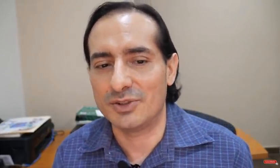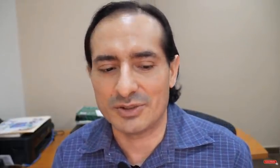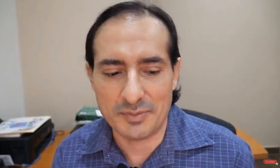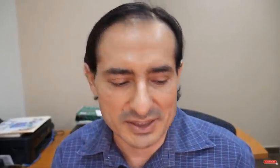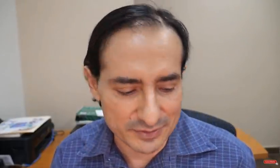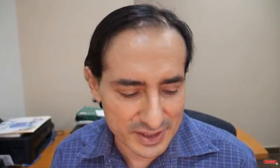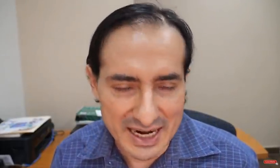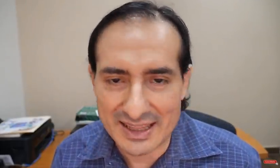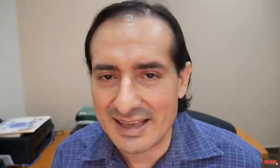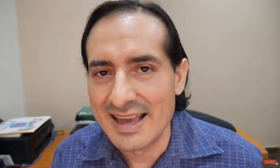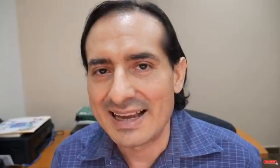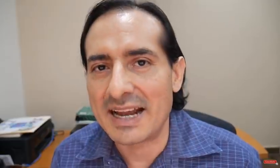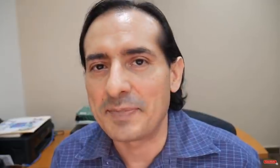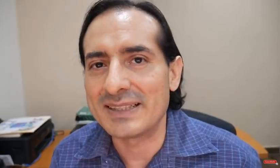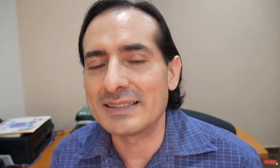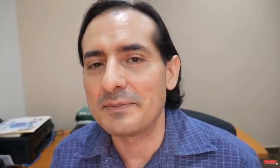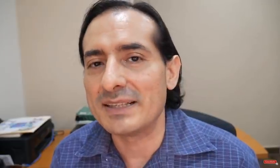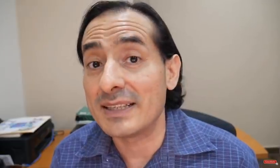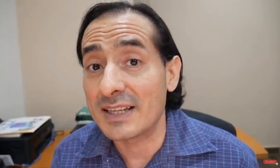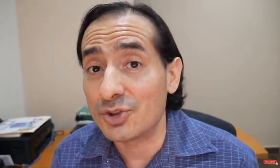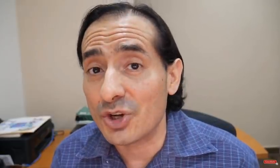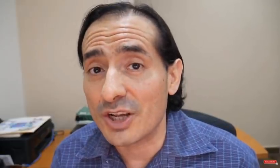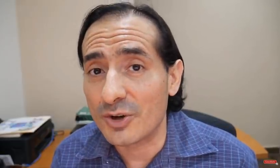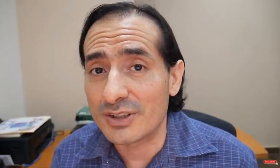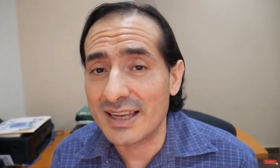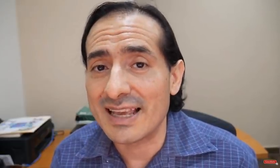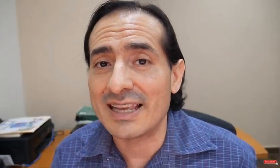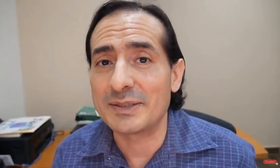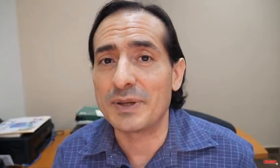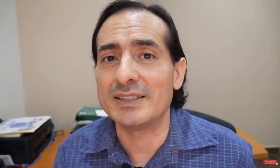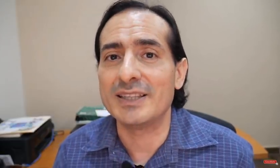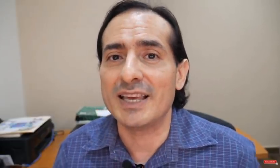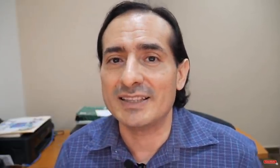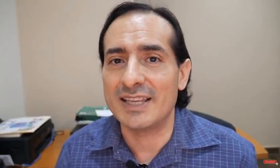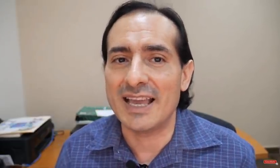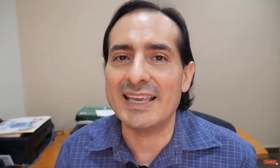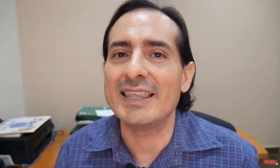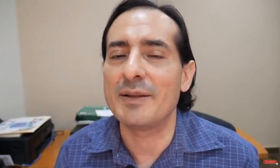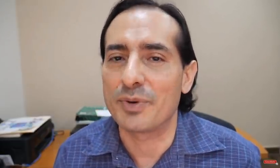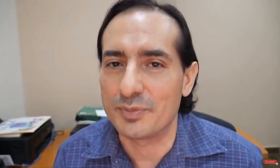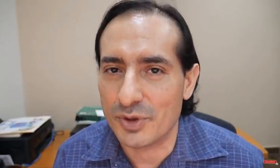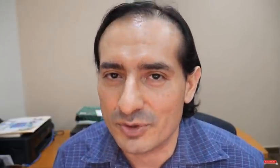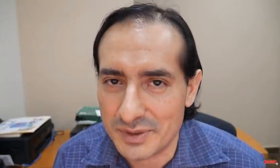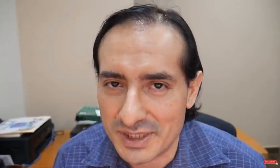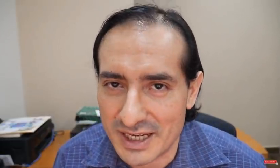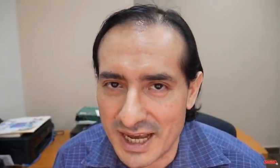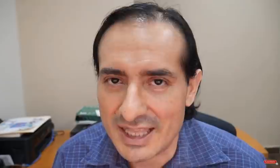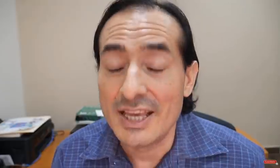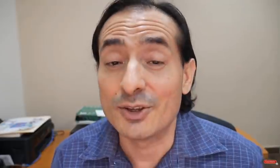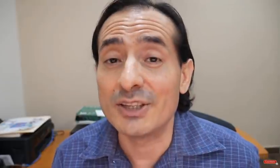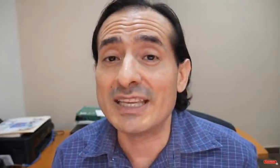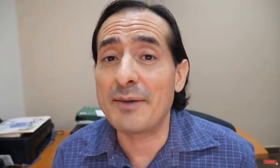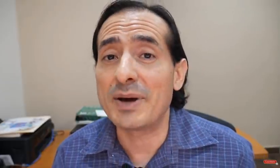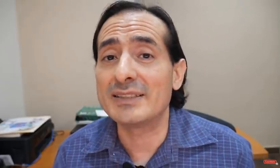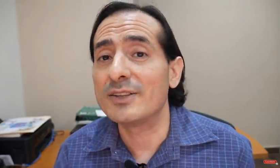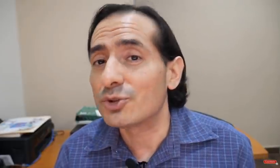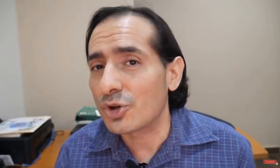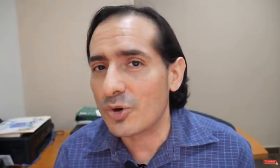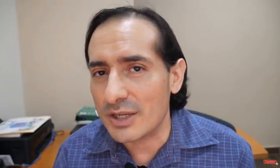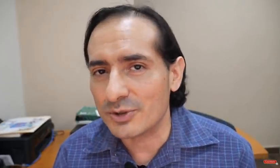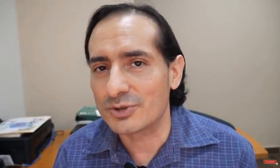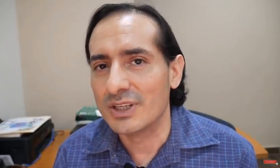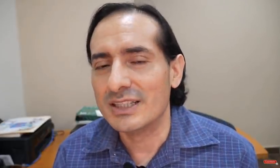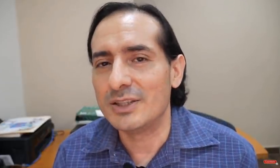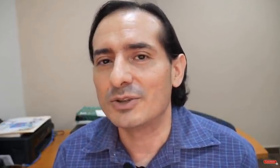información aparece filtrada carpetas de investigación en contra del expresidente y del propio luis videgaray donde ya aparece no